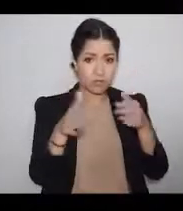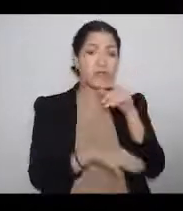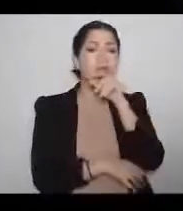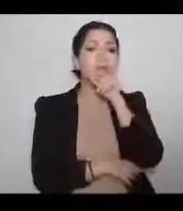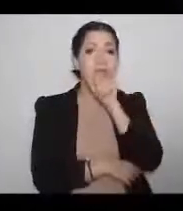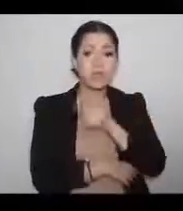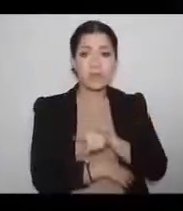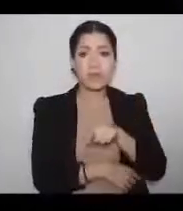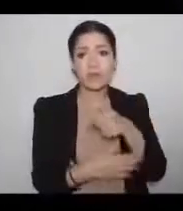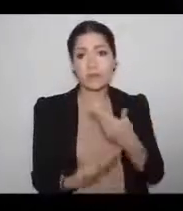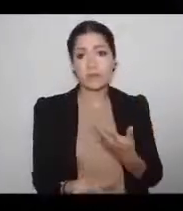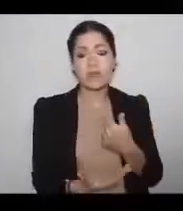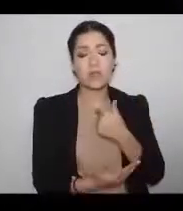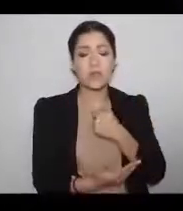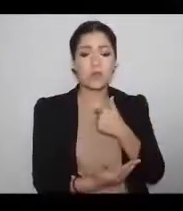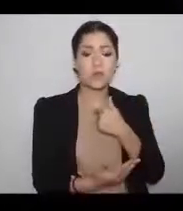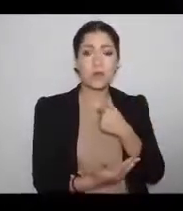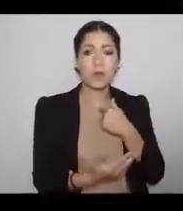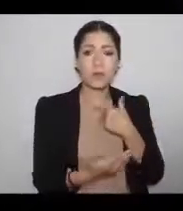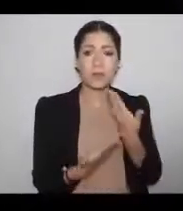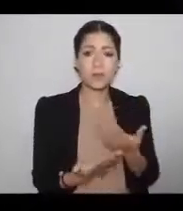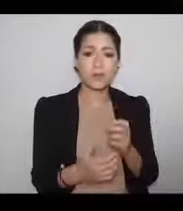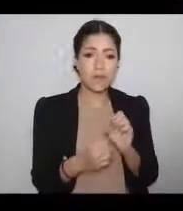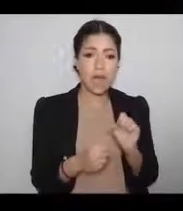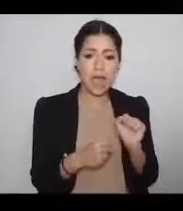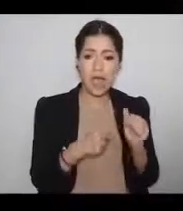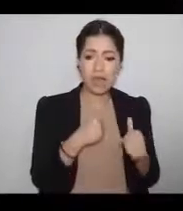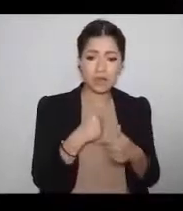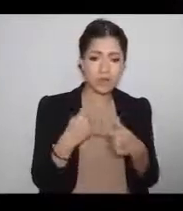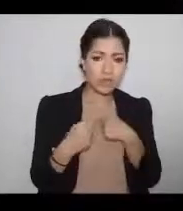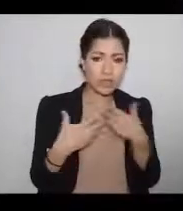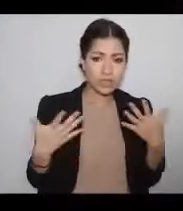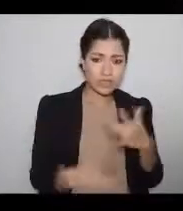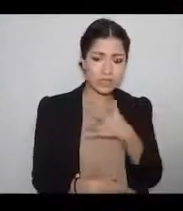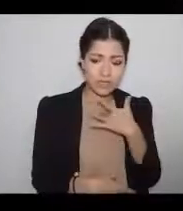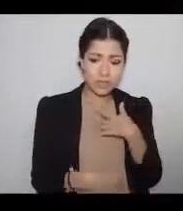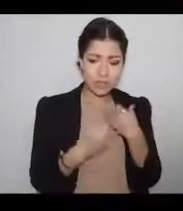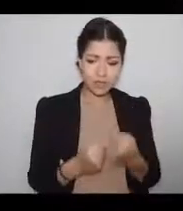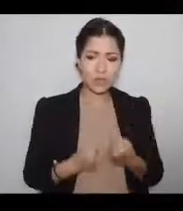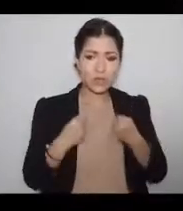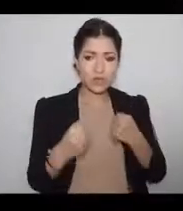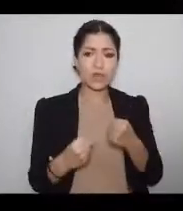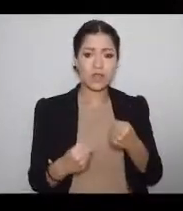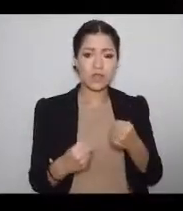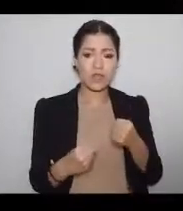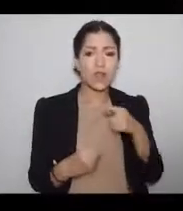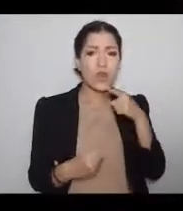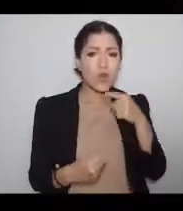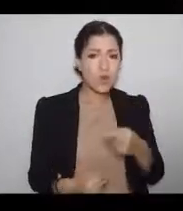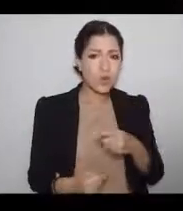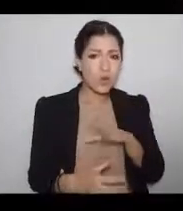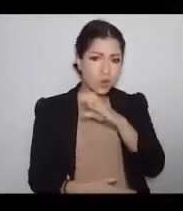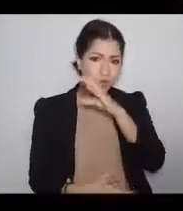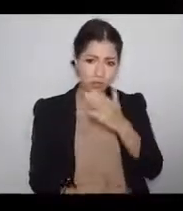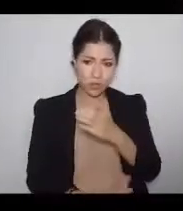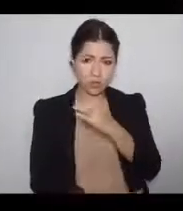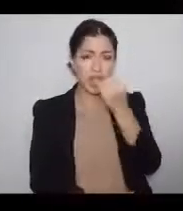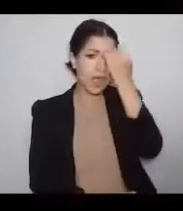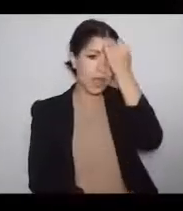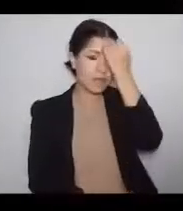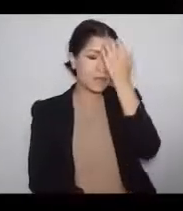También perdí el talismán que me daba fuerza, un retrato en miniatura de